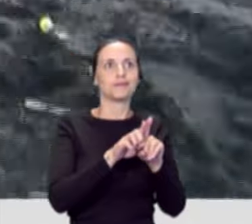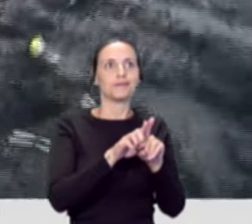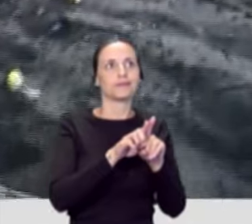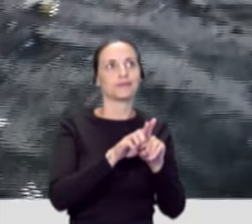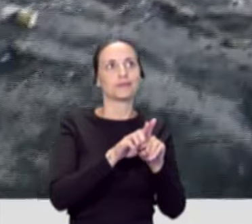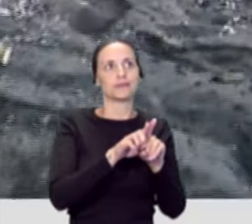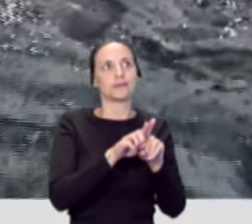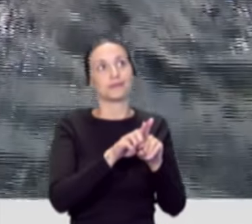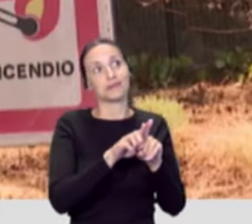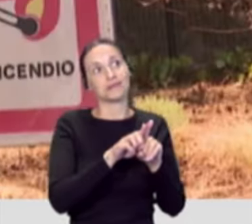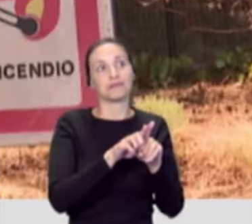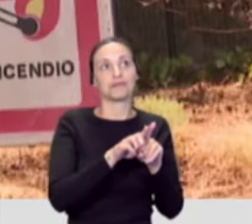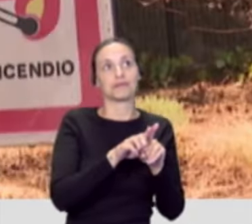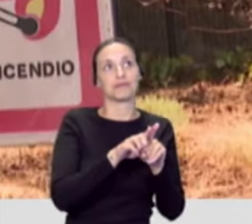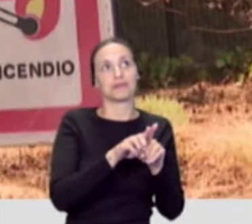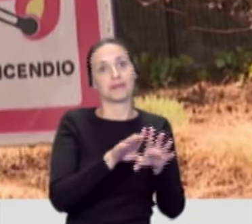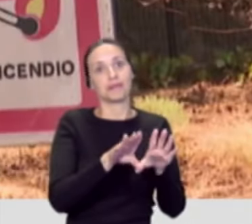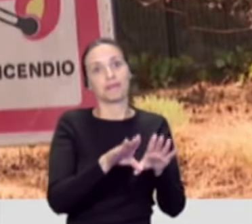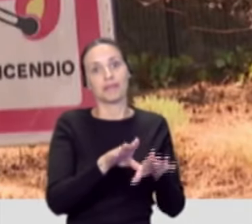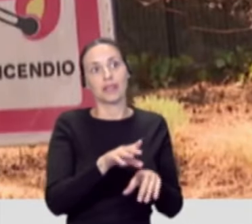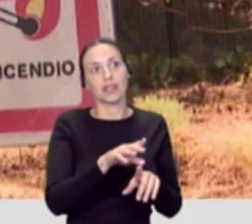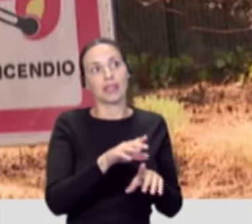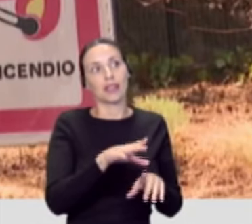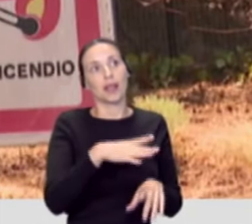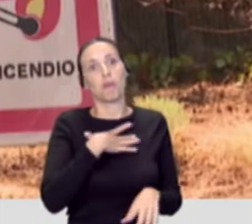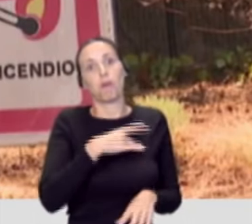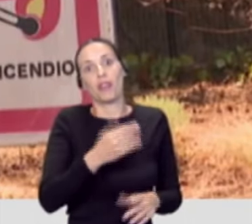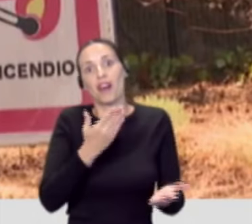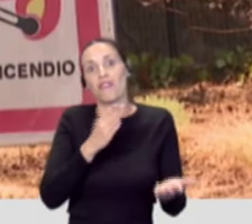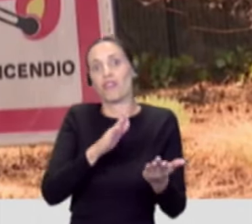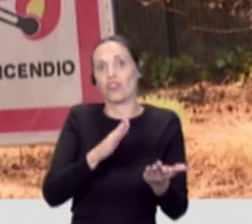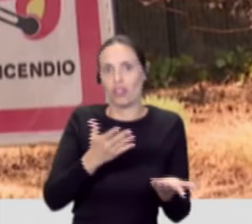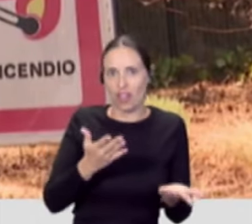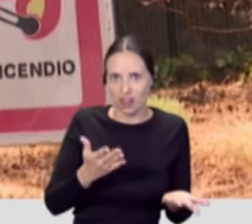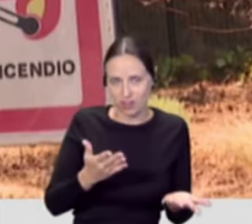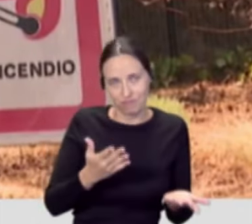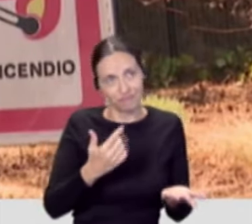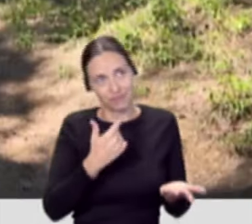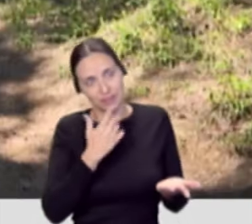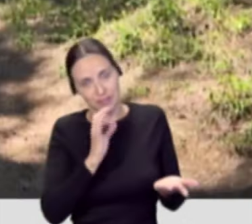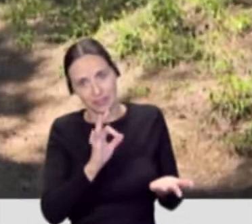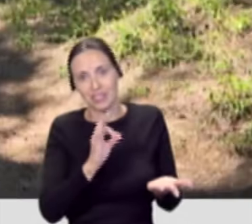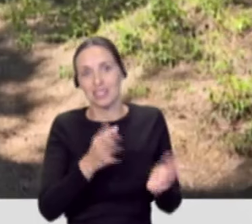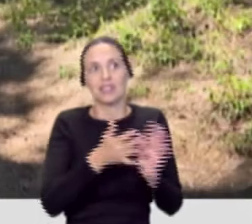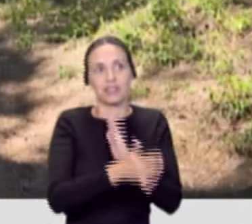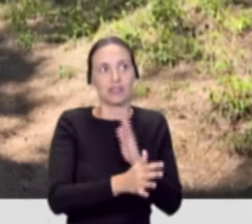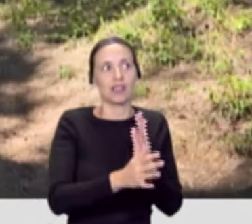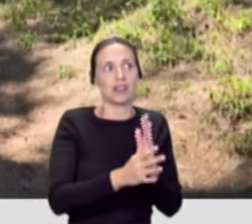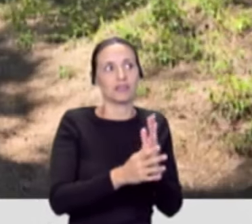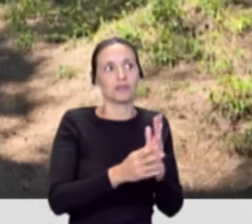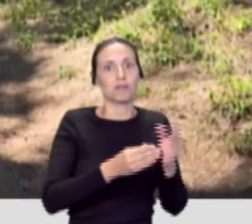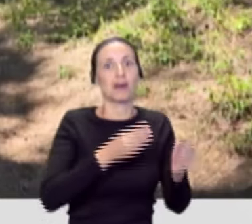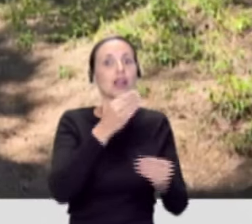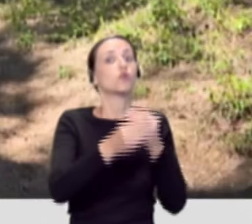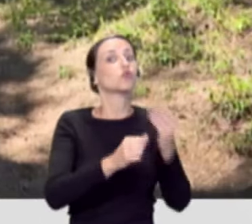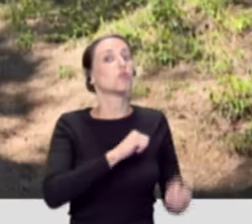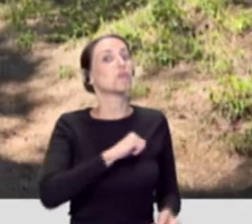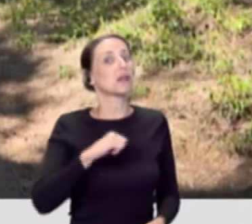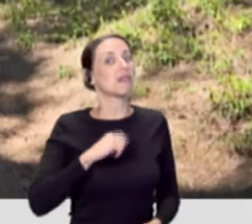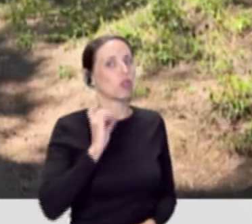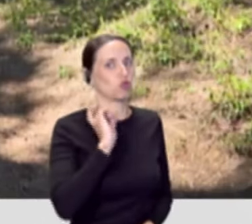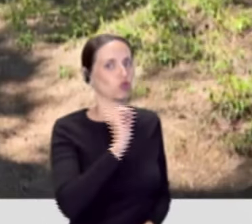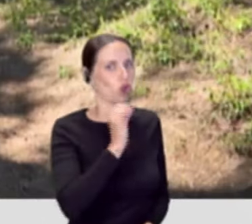posible, por decirlo así. Entonces es lógico grabar en principio el consumo privado. Entonces eso